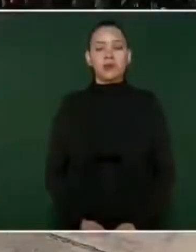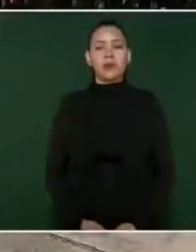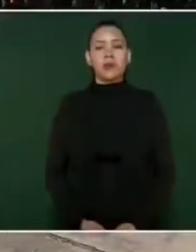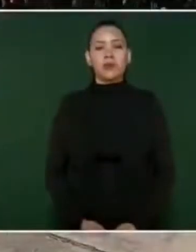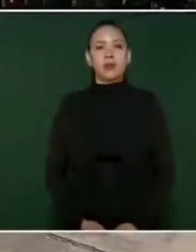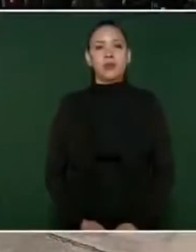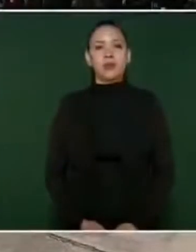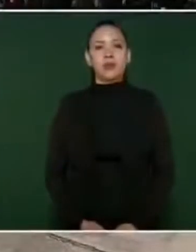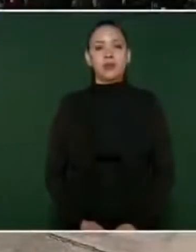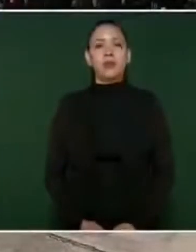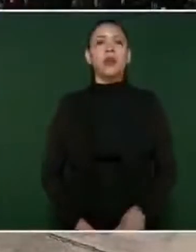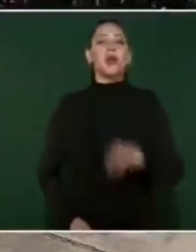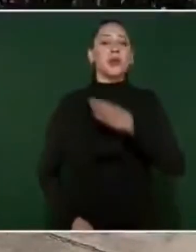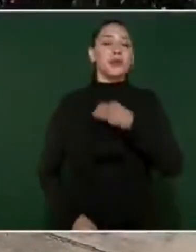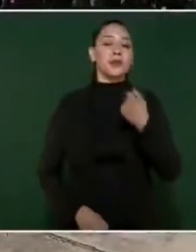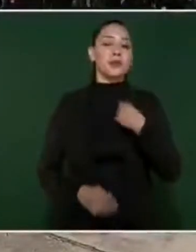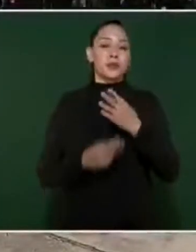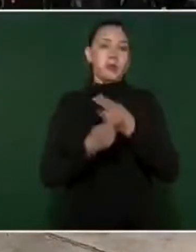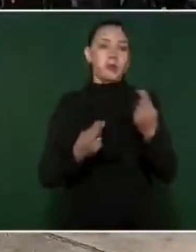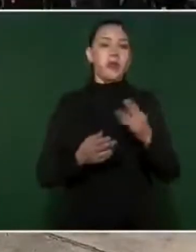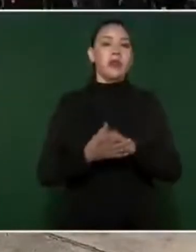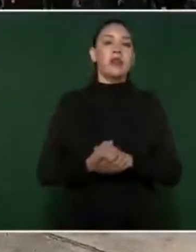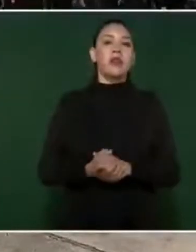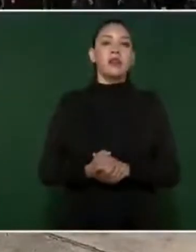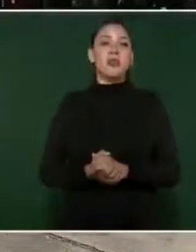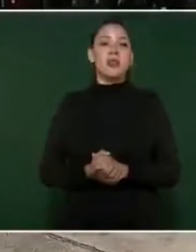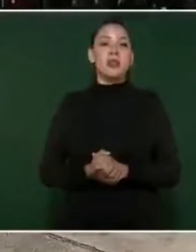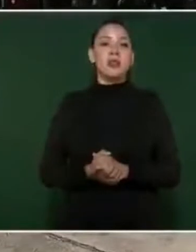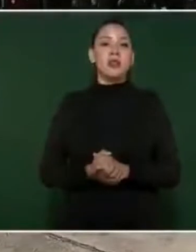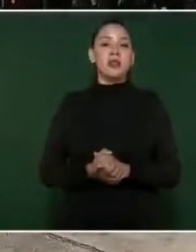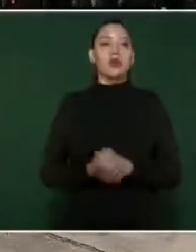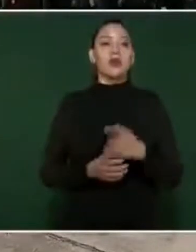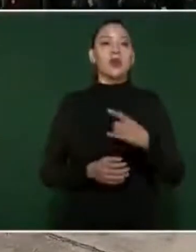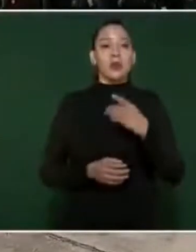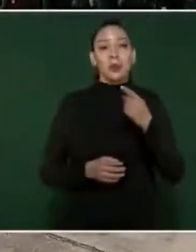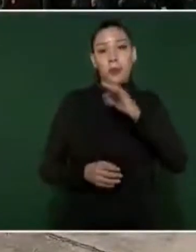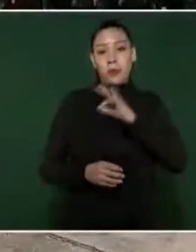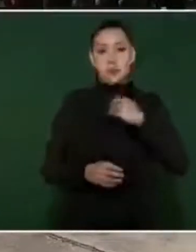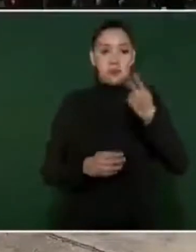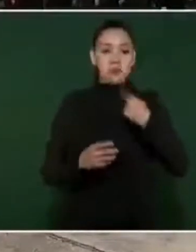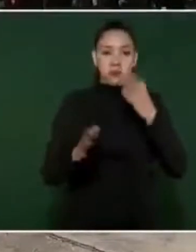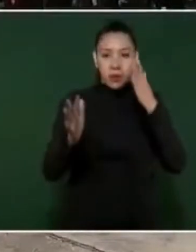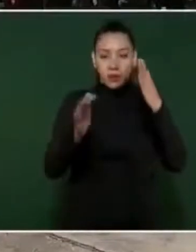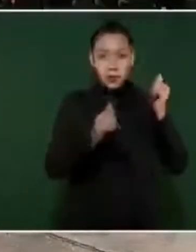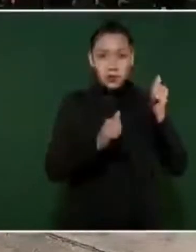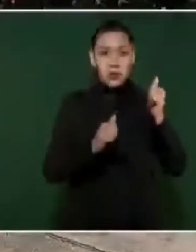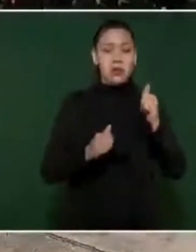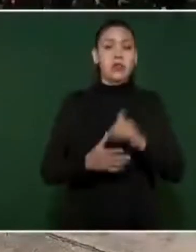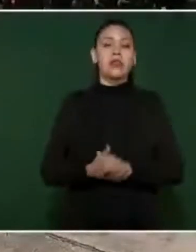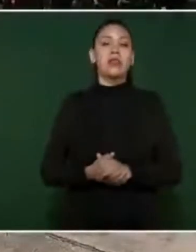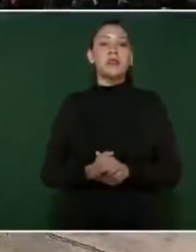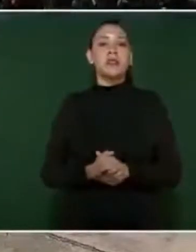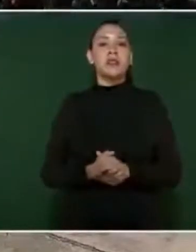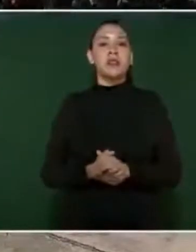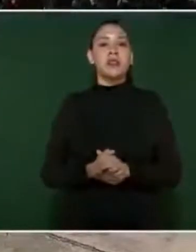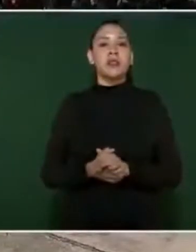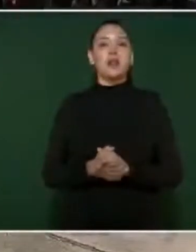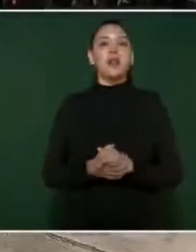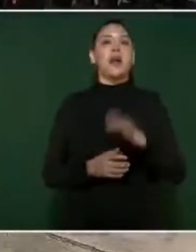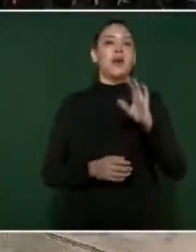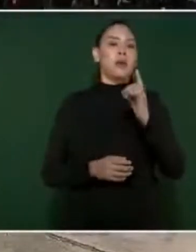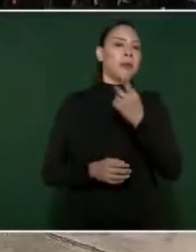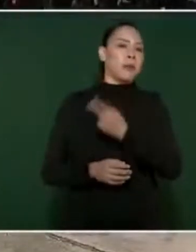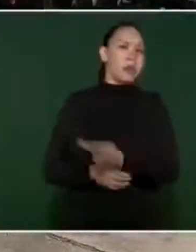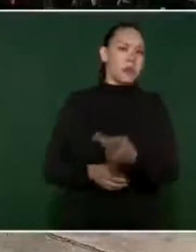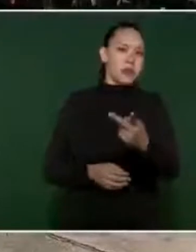Bueno, pues si les parece, nos ponemos de acuerdo. Una pregunta